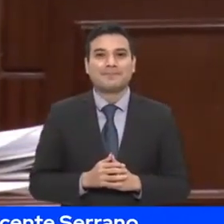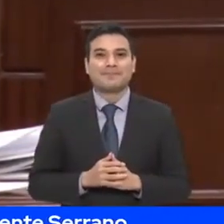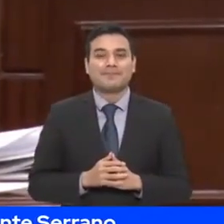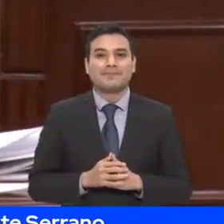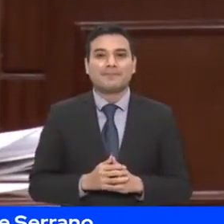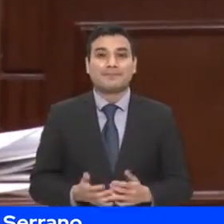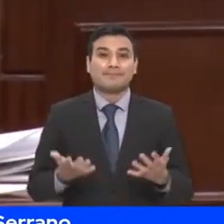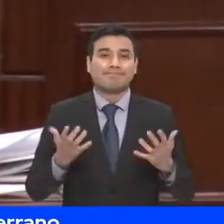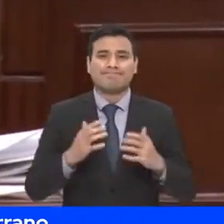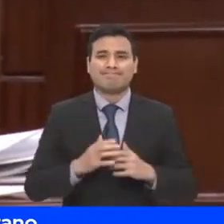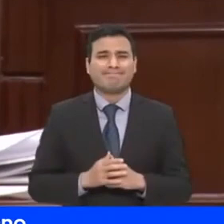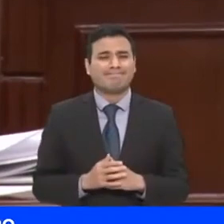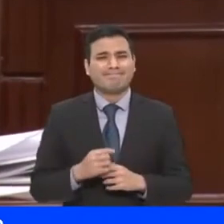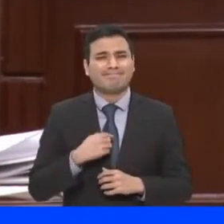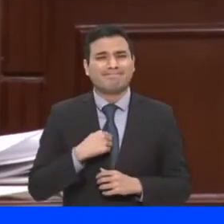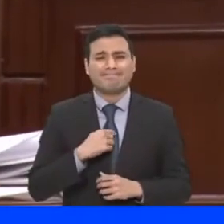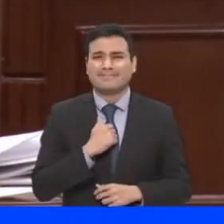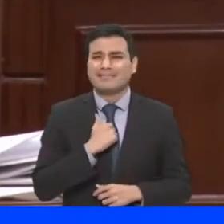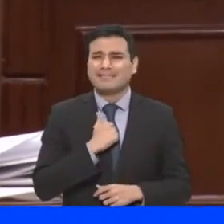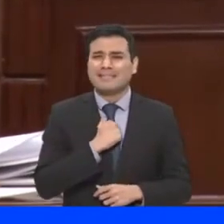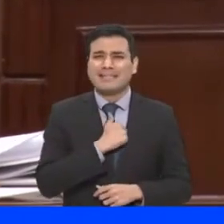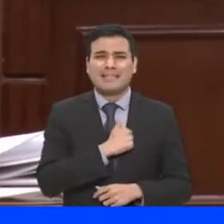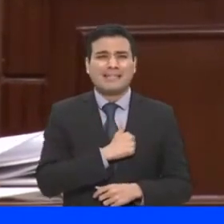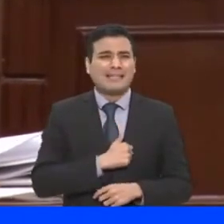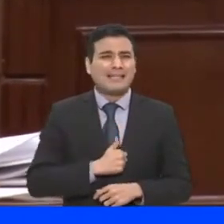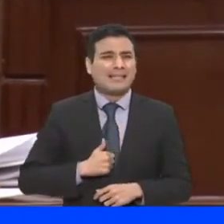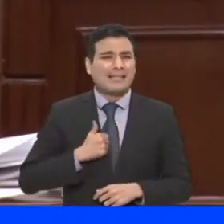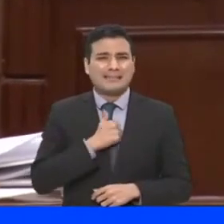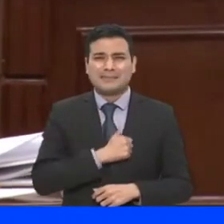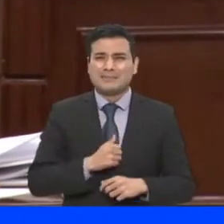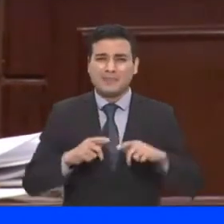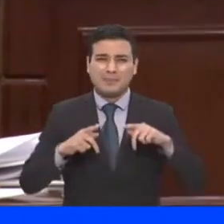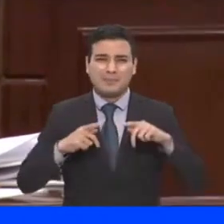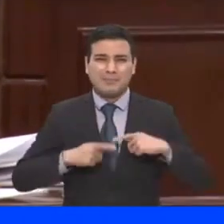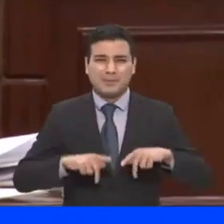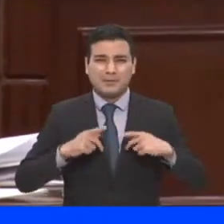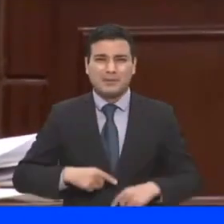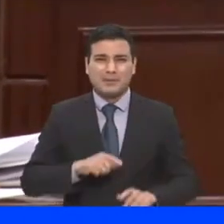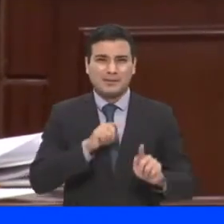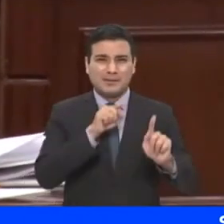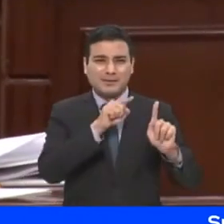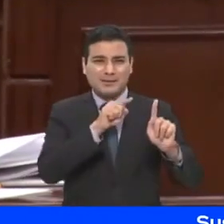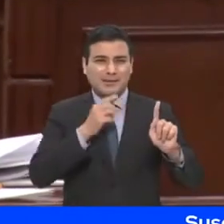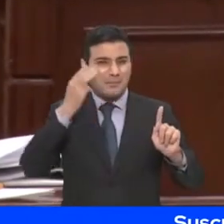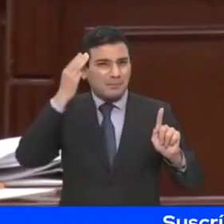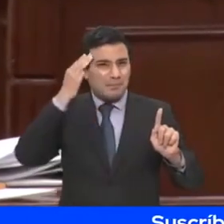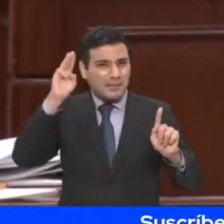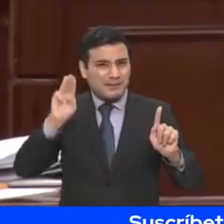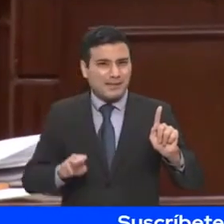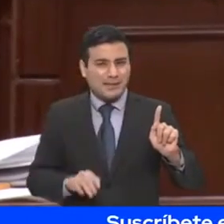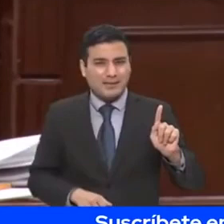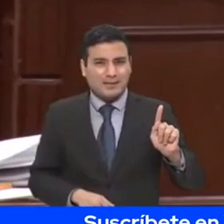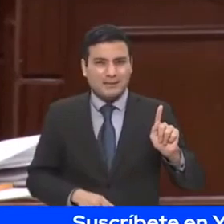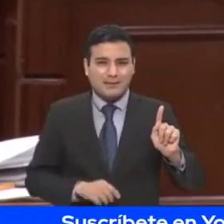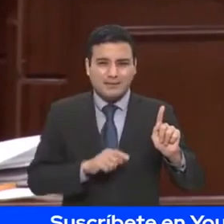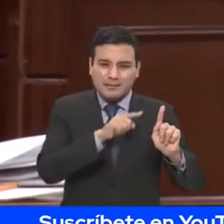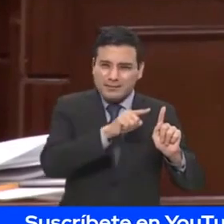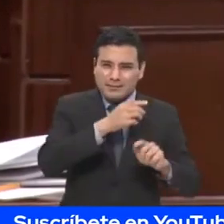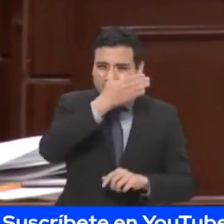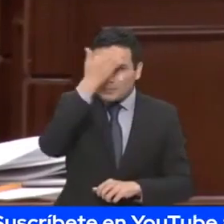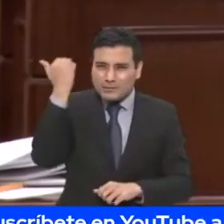Lamento sobremanera que una persona con maestría no sepa diferenciar